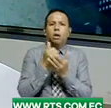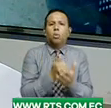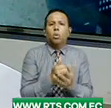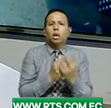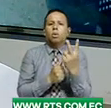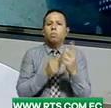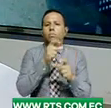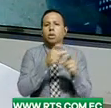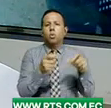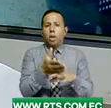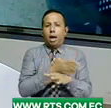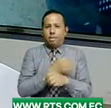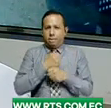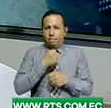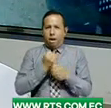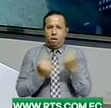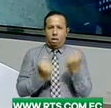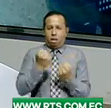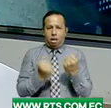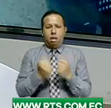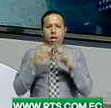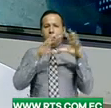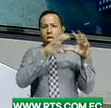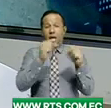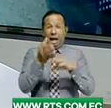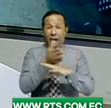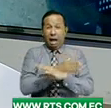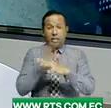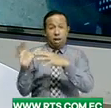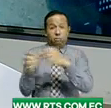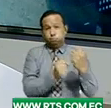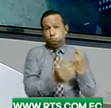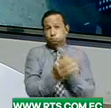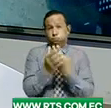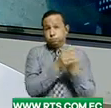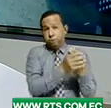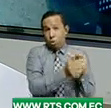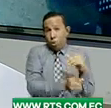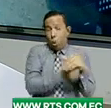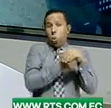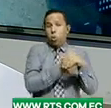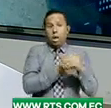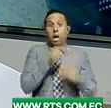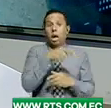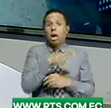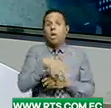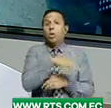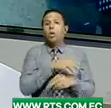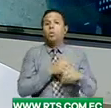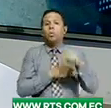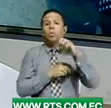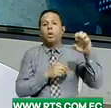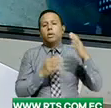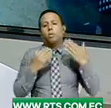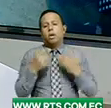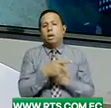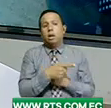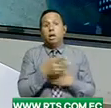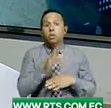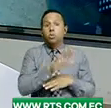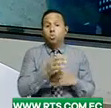el noroeste de Guayaquil. En ambos casos también localizaron el taxi y el camión que habían sustraído los captores.